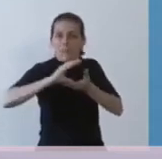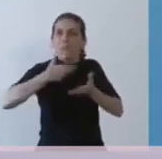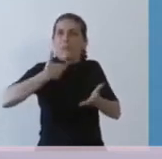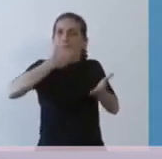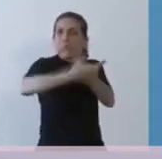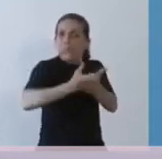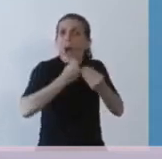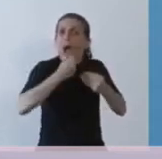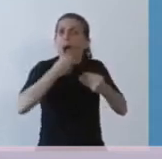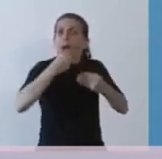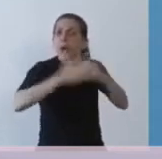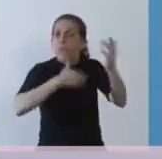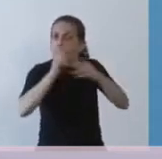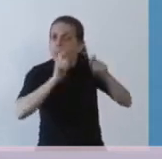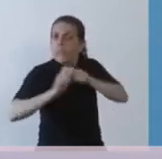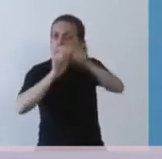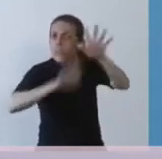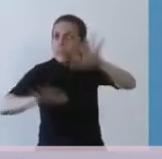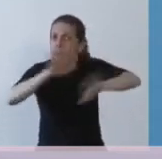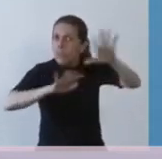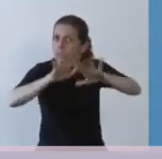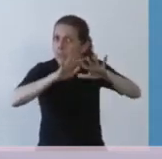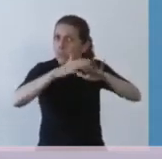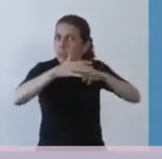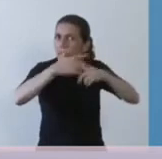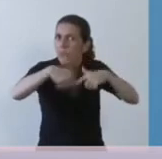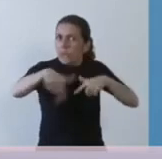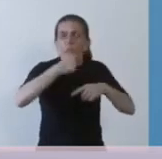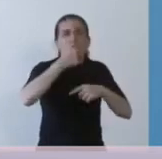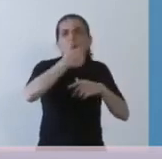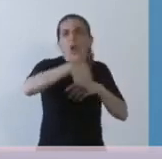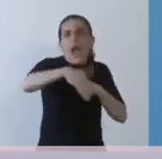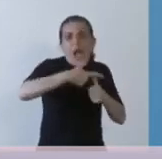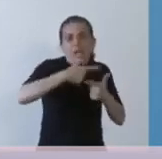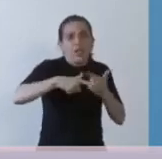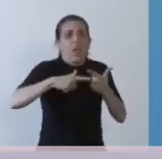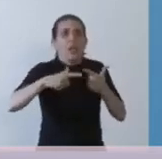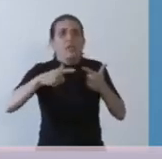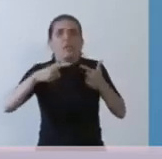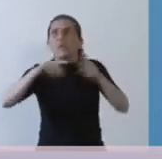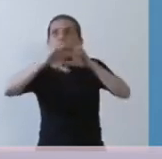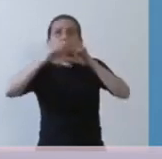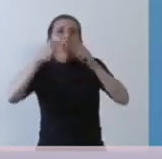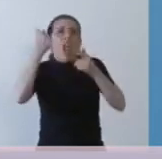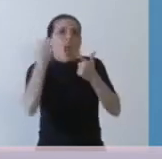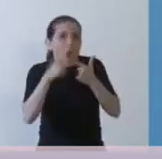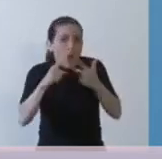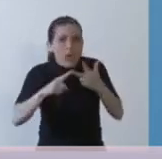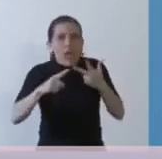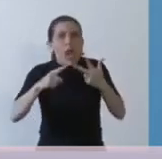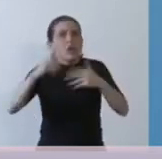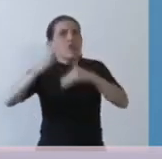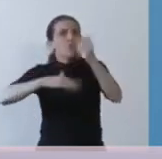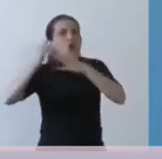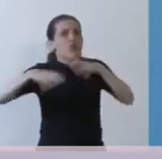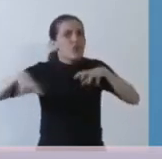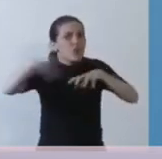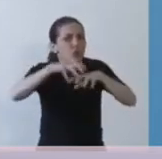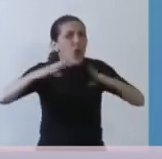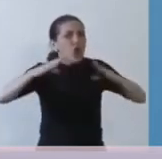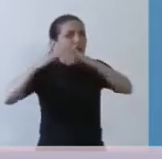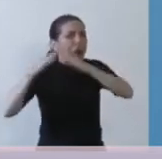obra pública Esto va a estar destinado a obras viales de infraestructura económica de construcción y refacción de